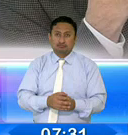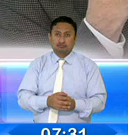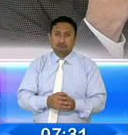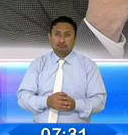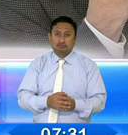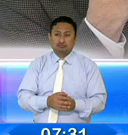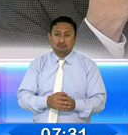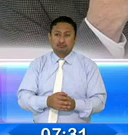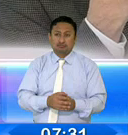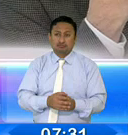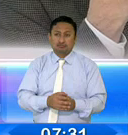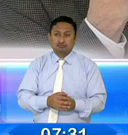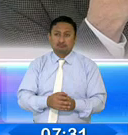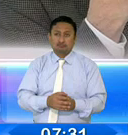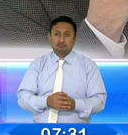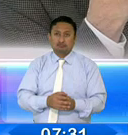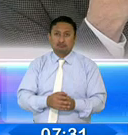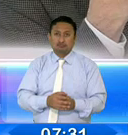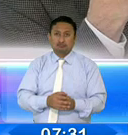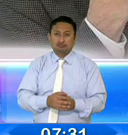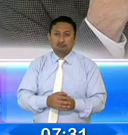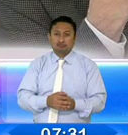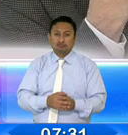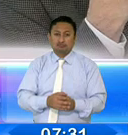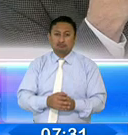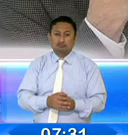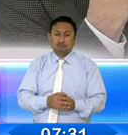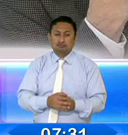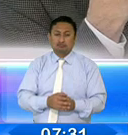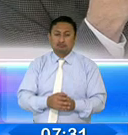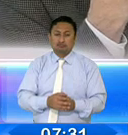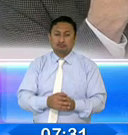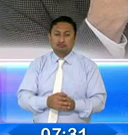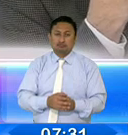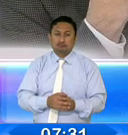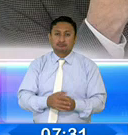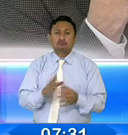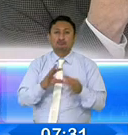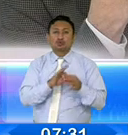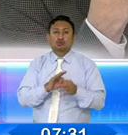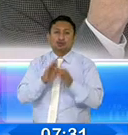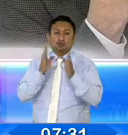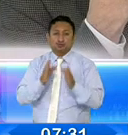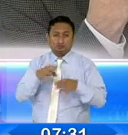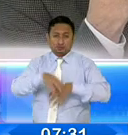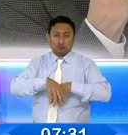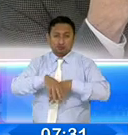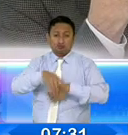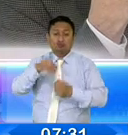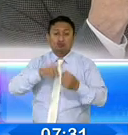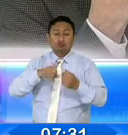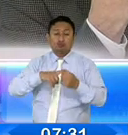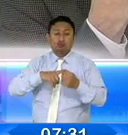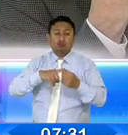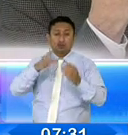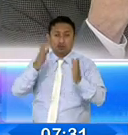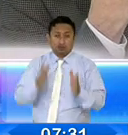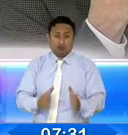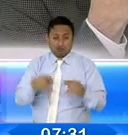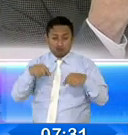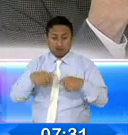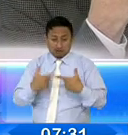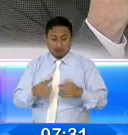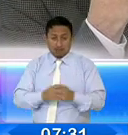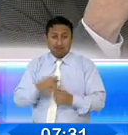venida de los compañeros. Y no solo son la marcha que van a venir, señor periodista. Uh-huh. Hay gente quiteña que está ya aquí con